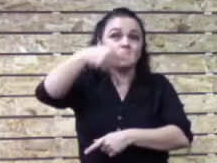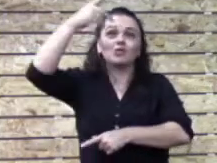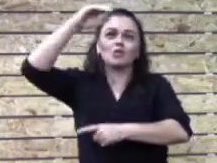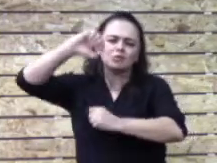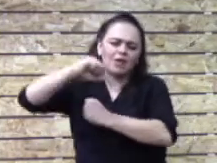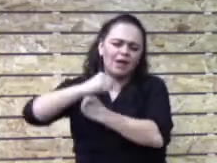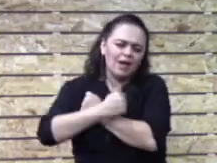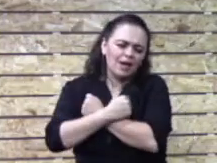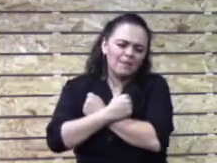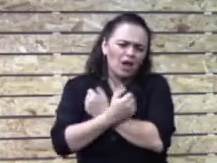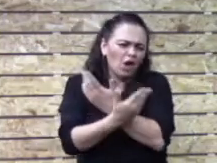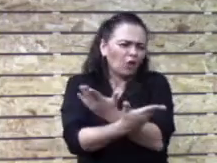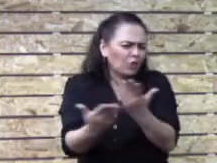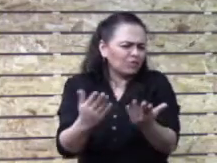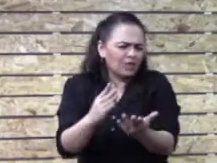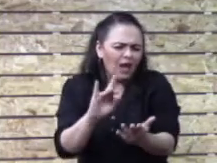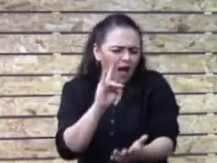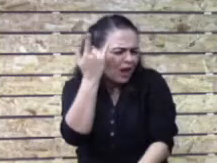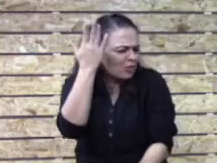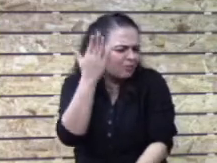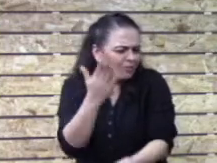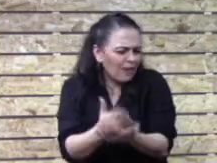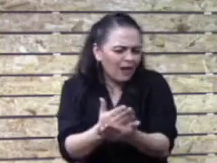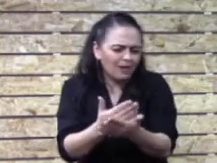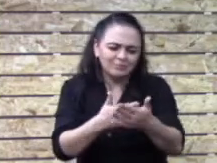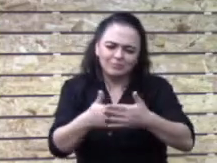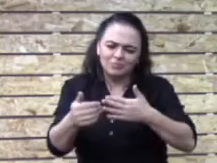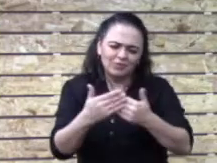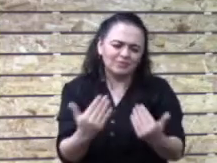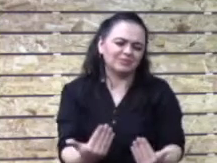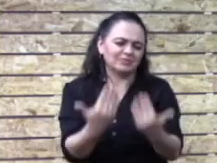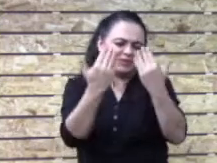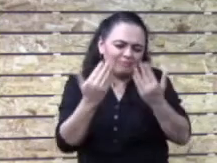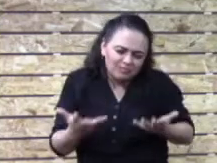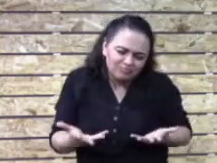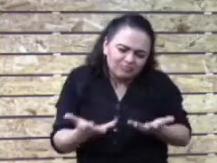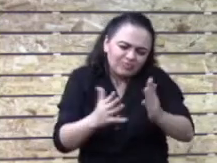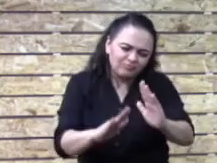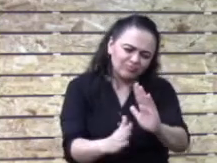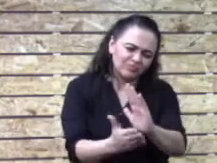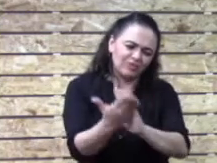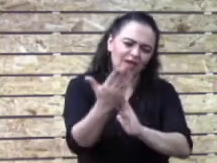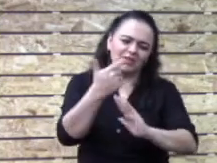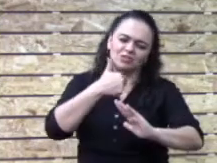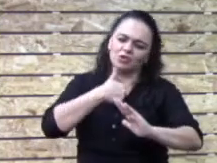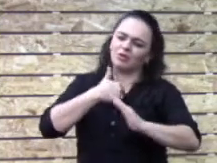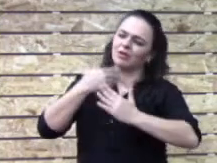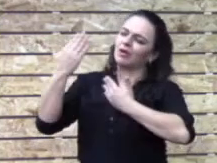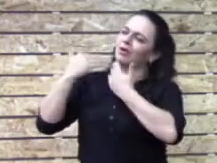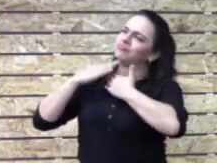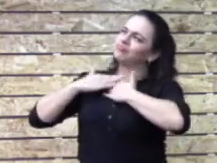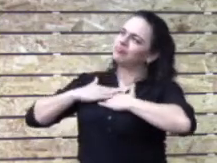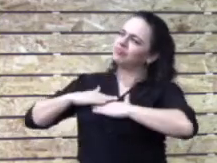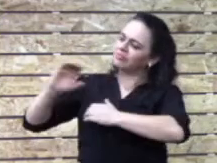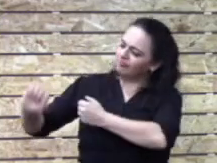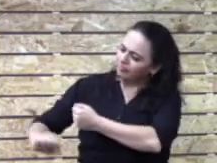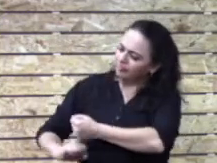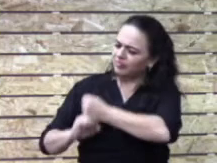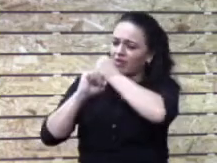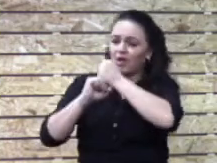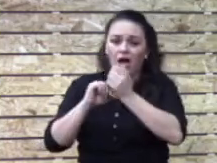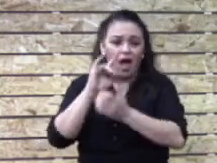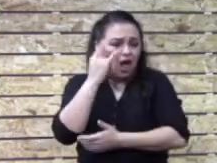ayuda bien. Este es mi consuelo, este es mi sostén. Todo lo que pasa en mi vida